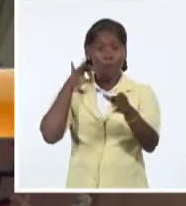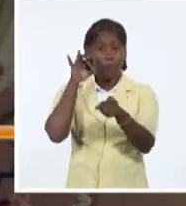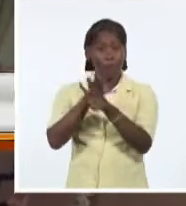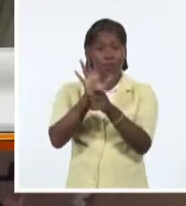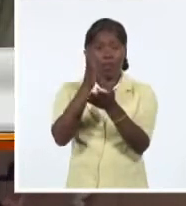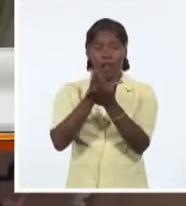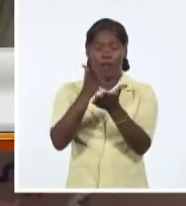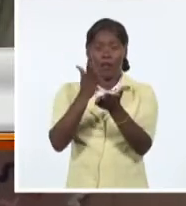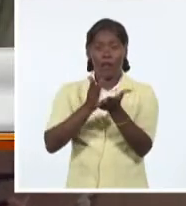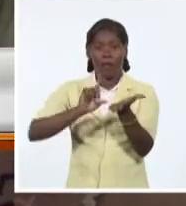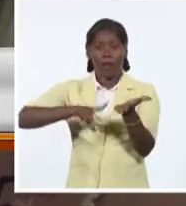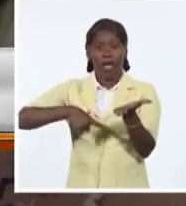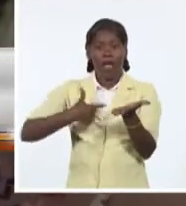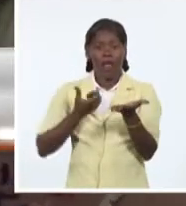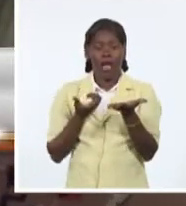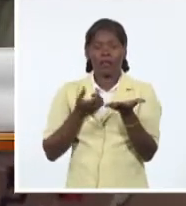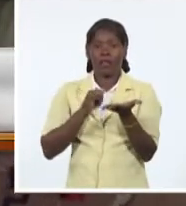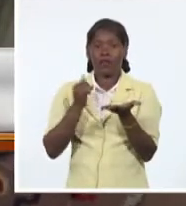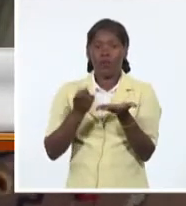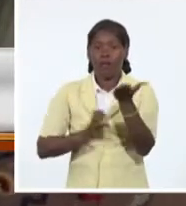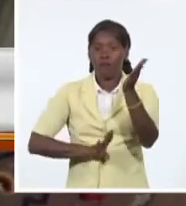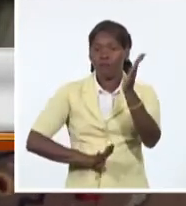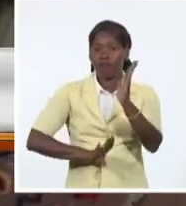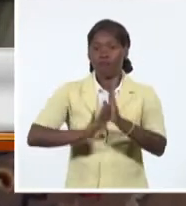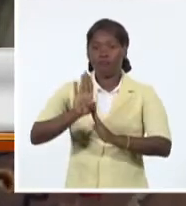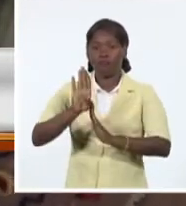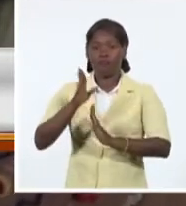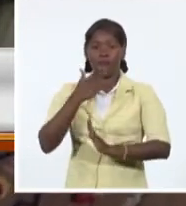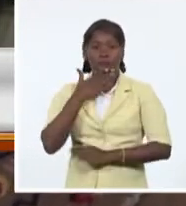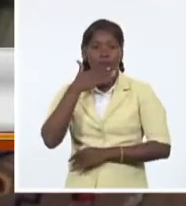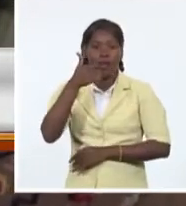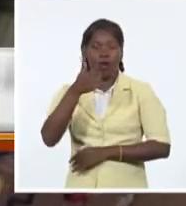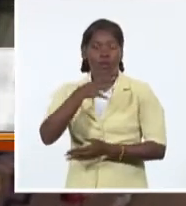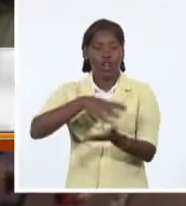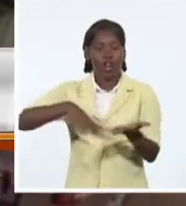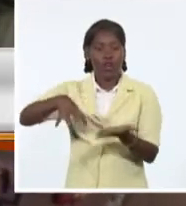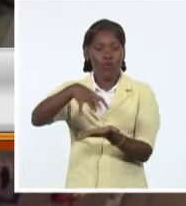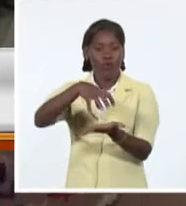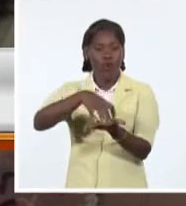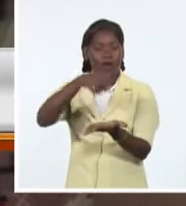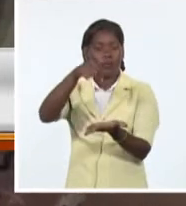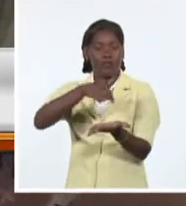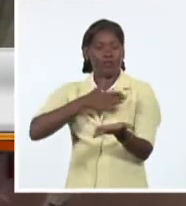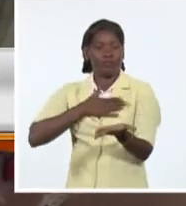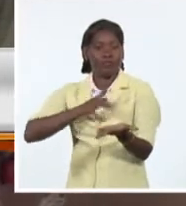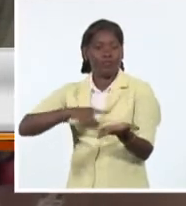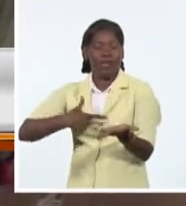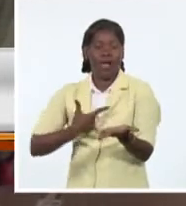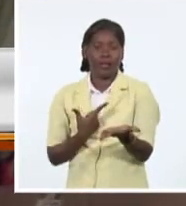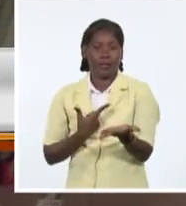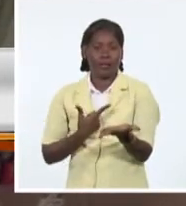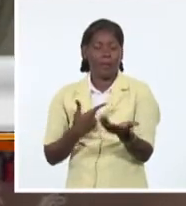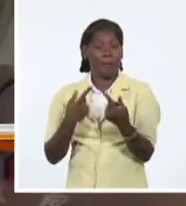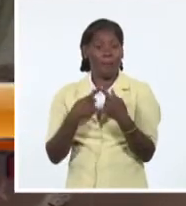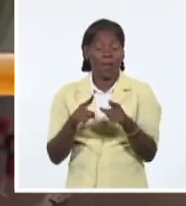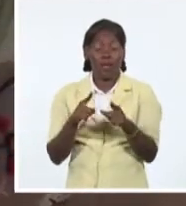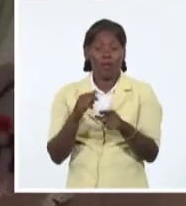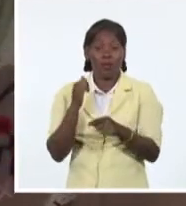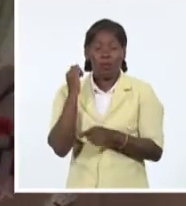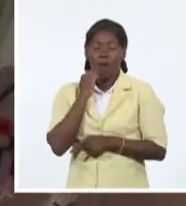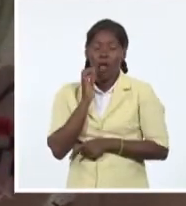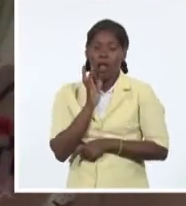nuestra vocación pudiera desarrollarse en aquella ciudad que era la ciudad de las artes que es lo que ellos crearon y fue algo maravilloso